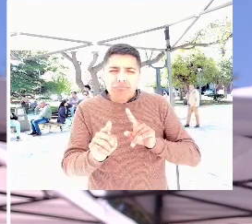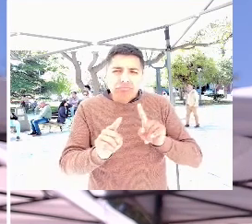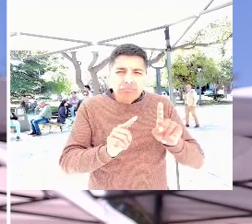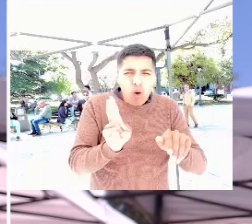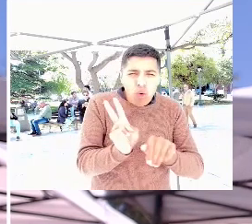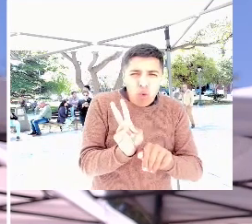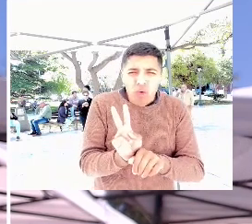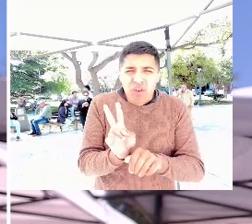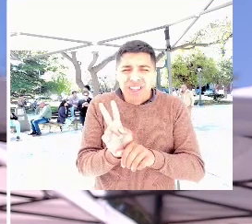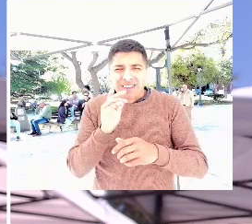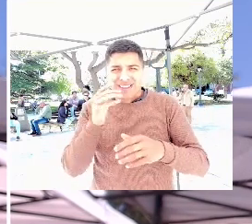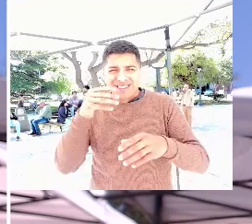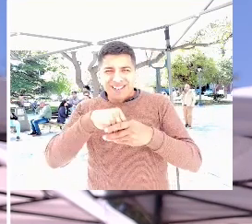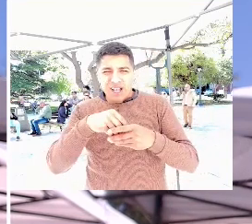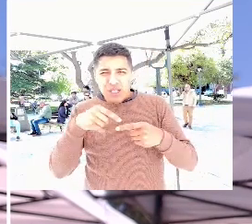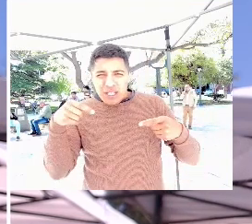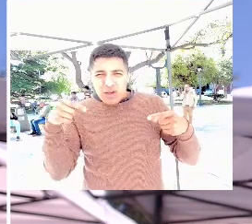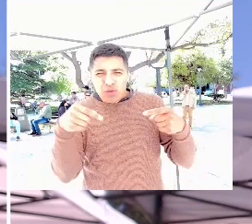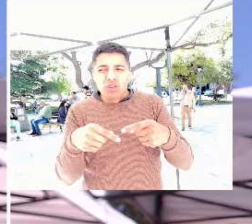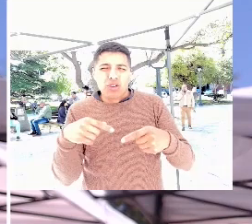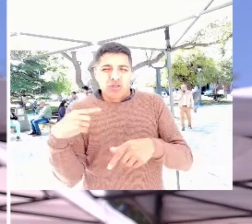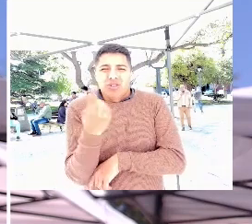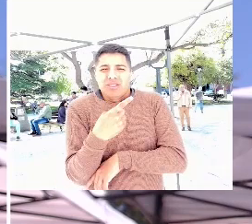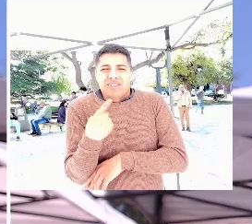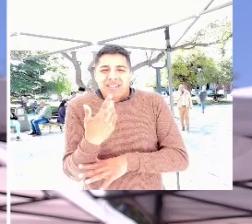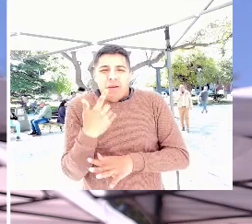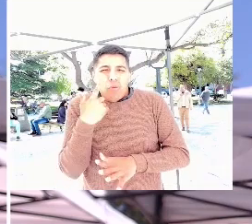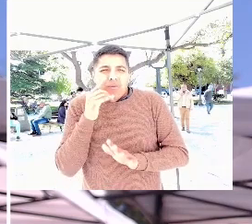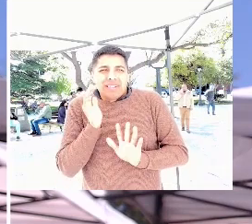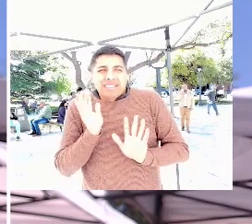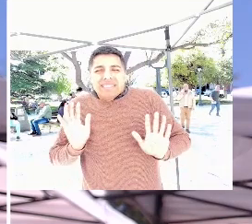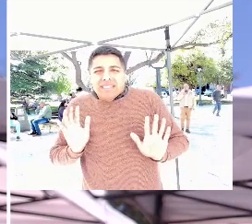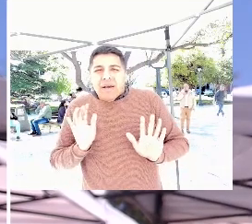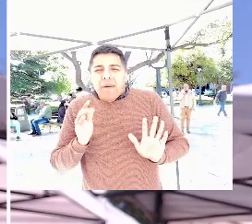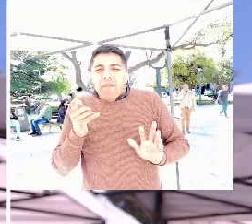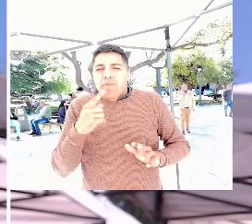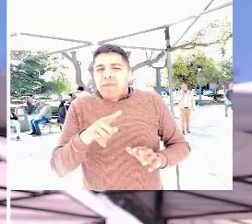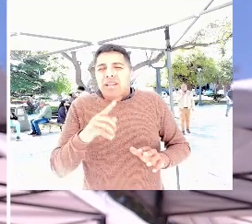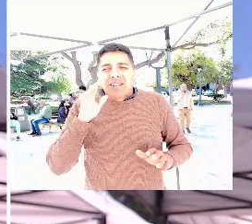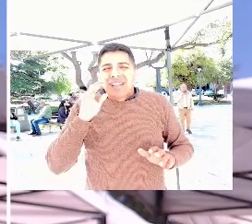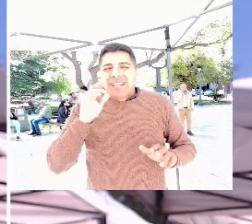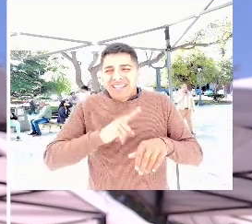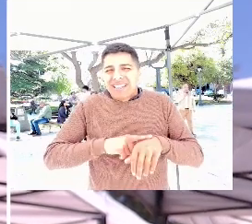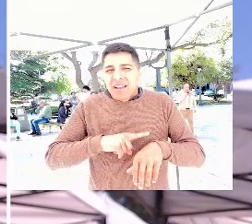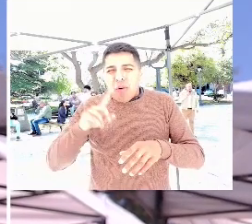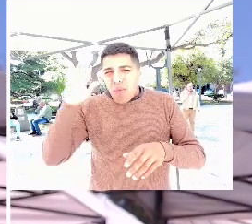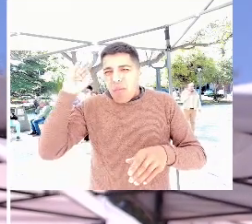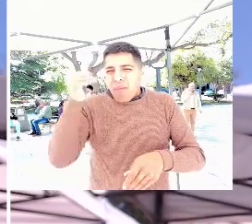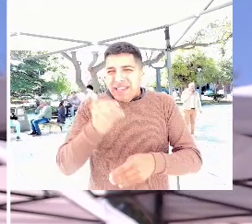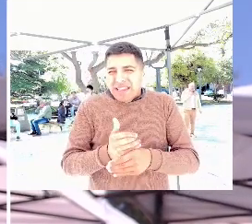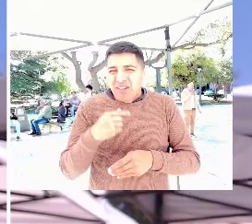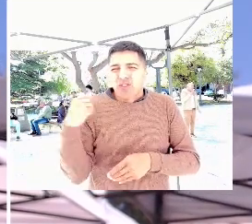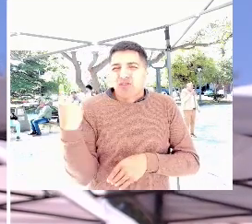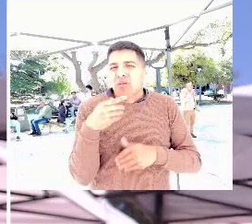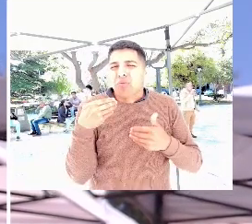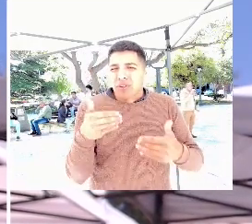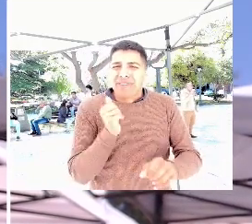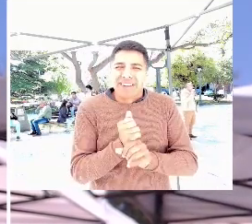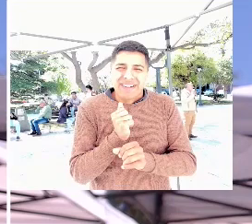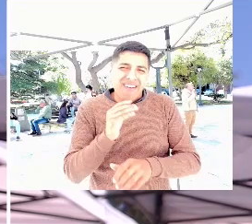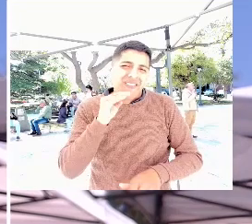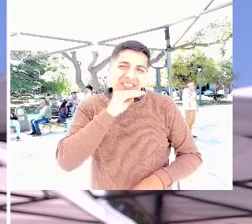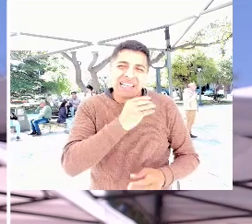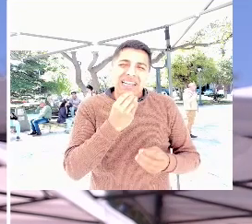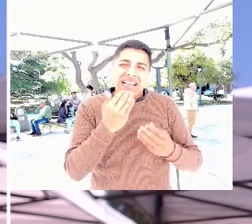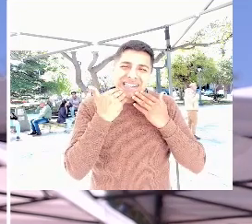llevarse en las instituciones por una situación que nos excedía, como era la pandemia de COVID que nos había agarrado por sorpresa. Creo